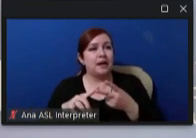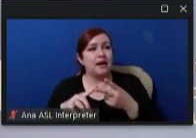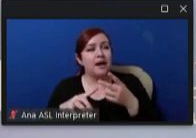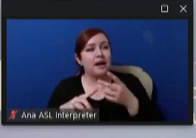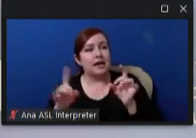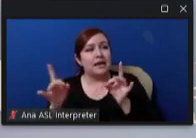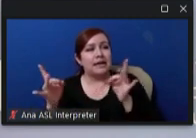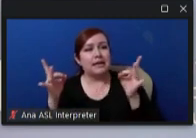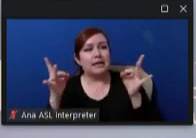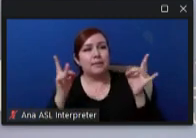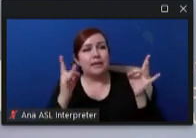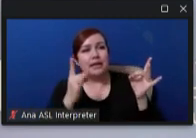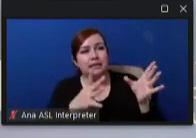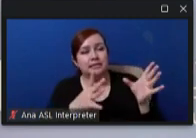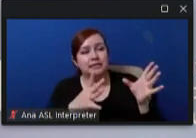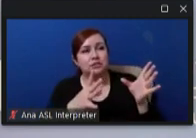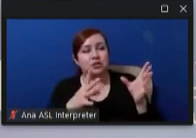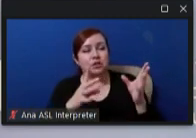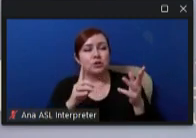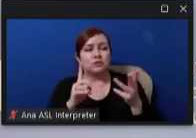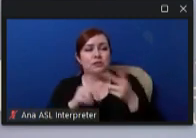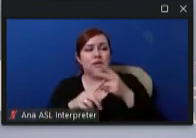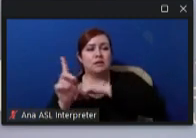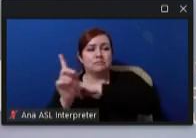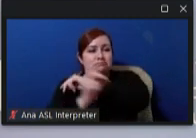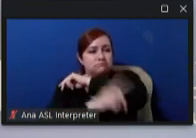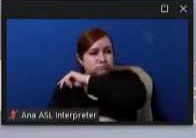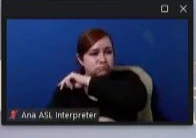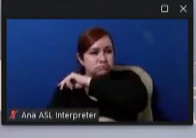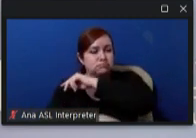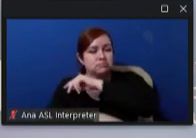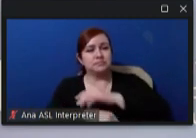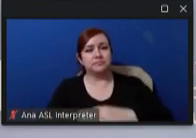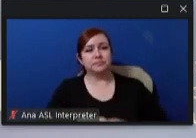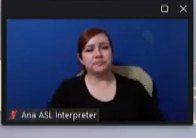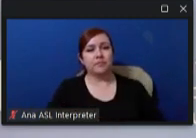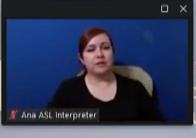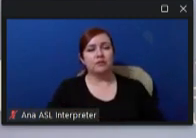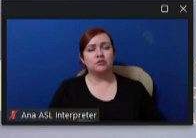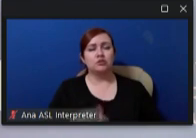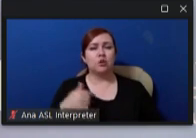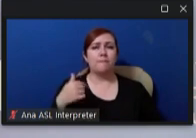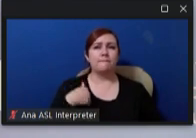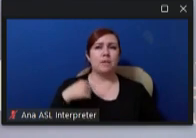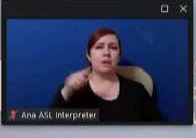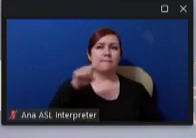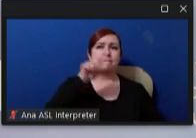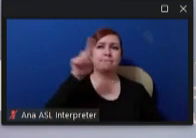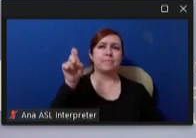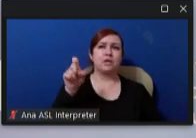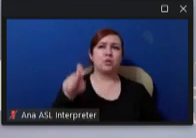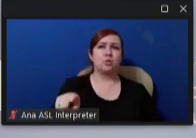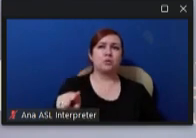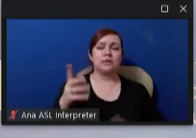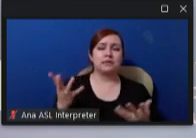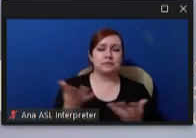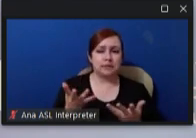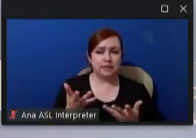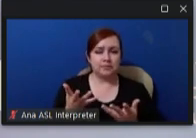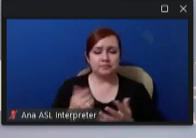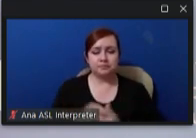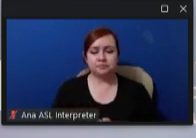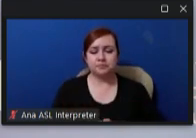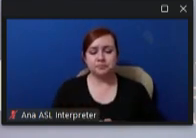criminalización, revictimización. Mi pregunta va en la línea, en